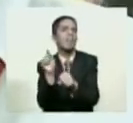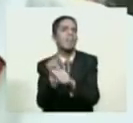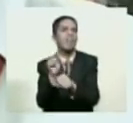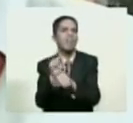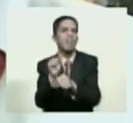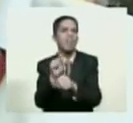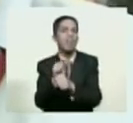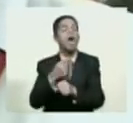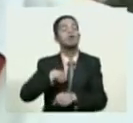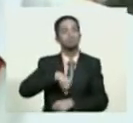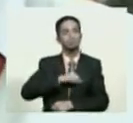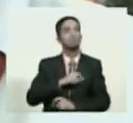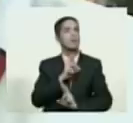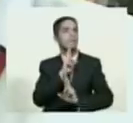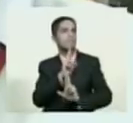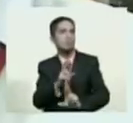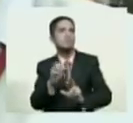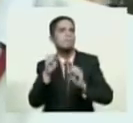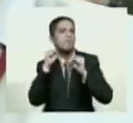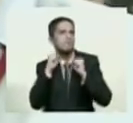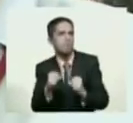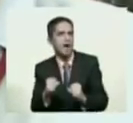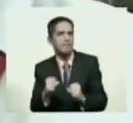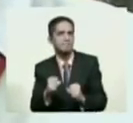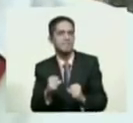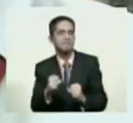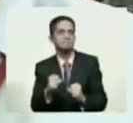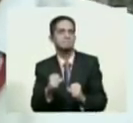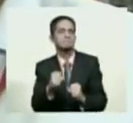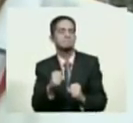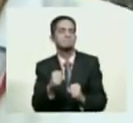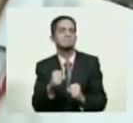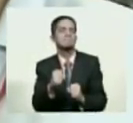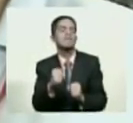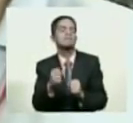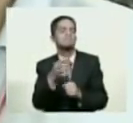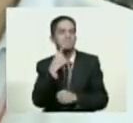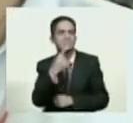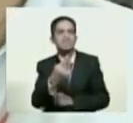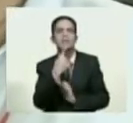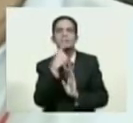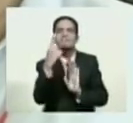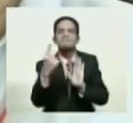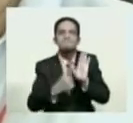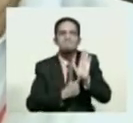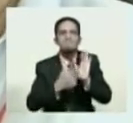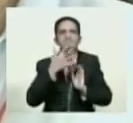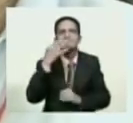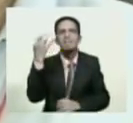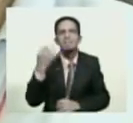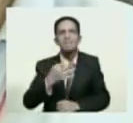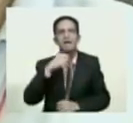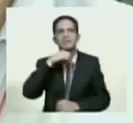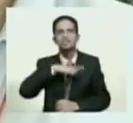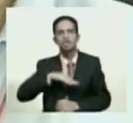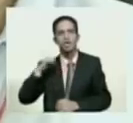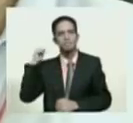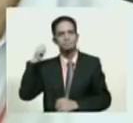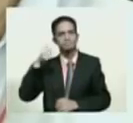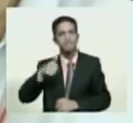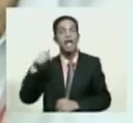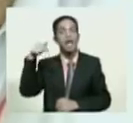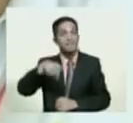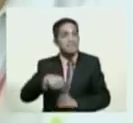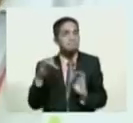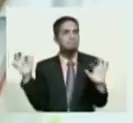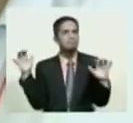responderle contundentemente con nuestra posición estableciendo la verdad histórica. Y en eso andamos acá y a eso vinimos pues al Foro de